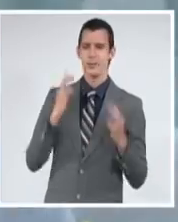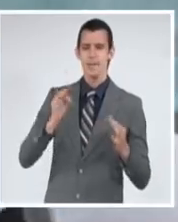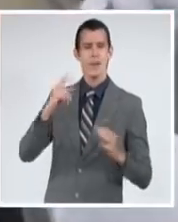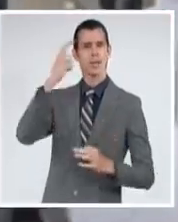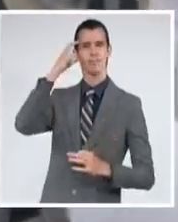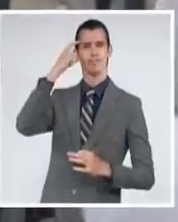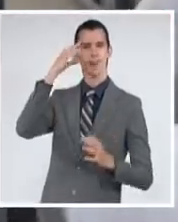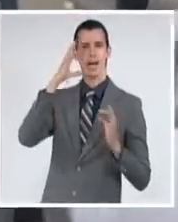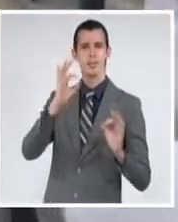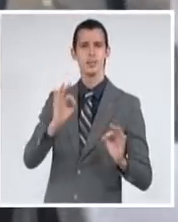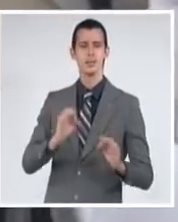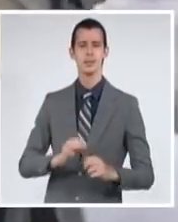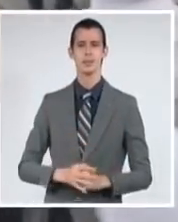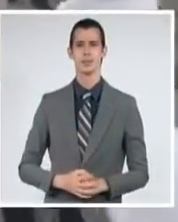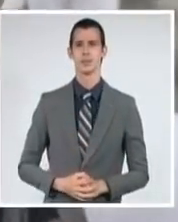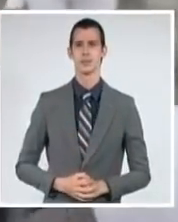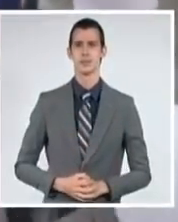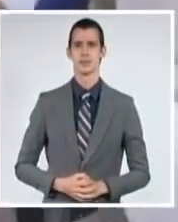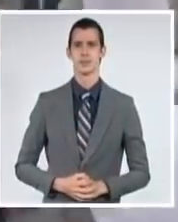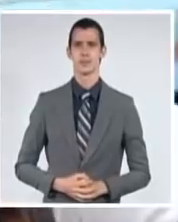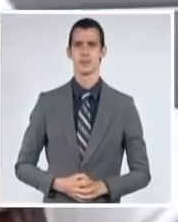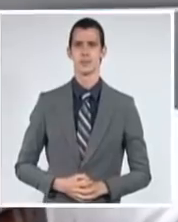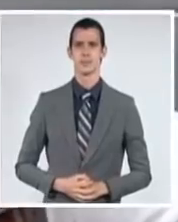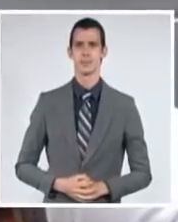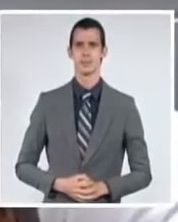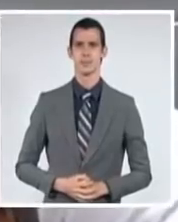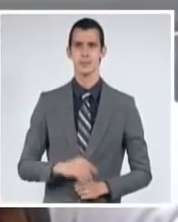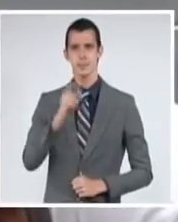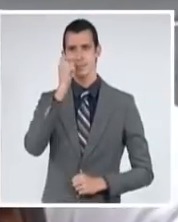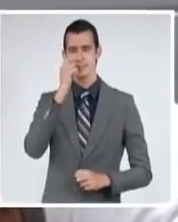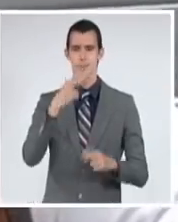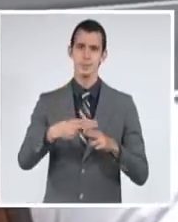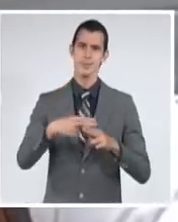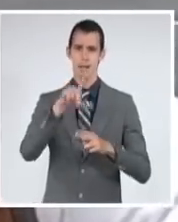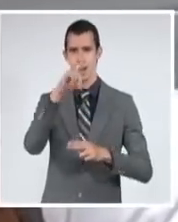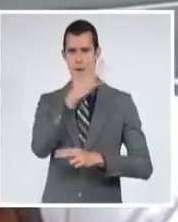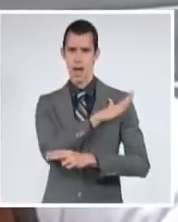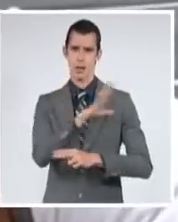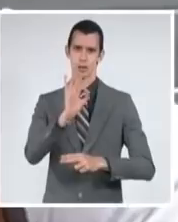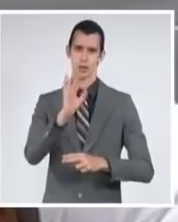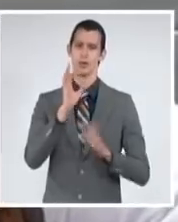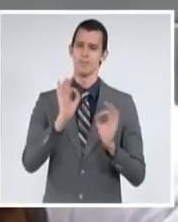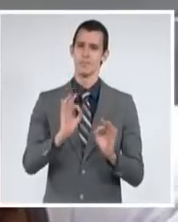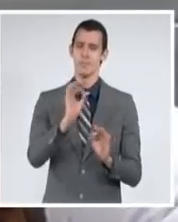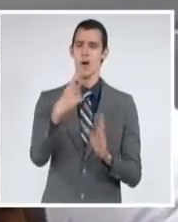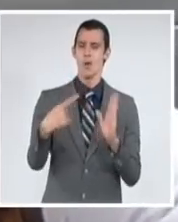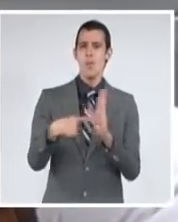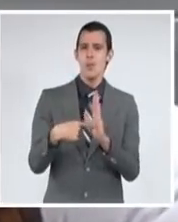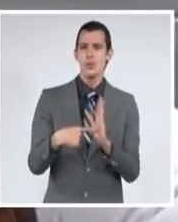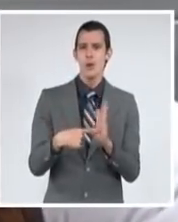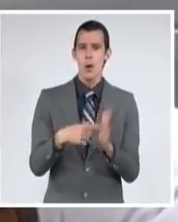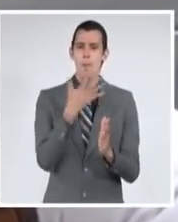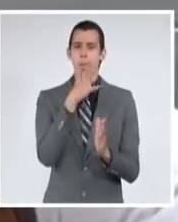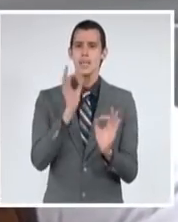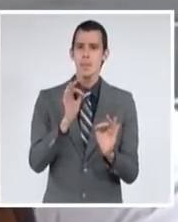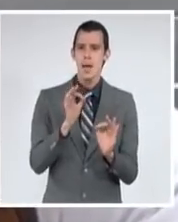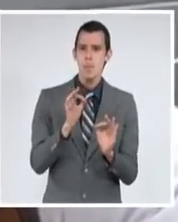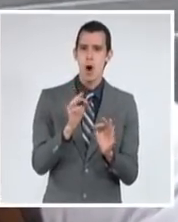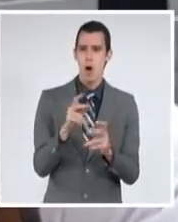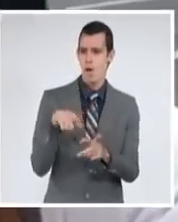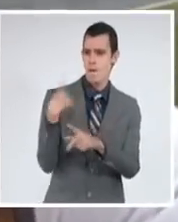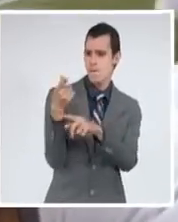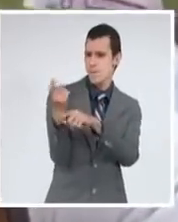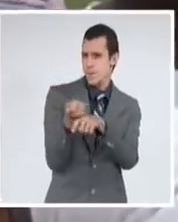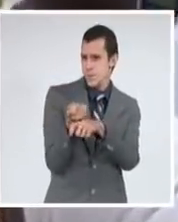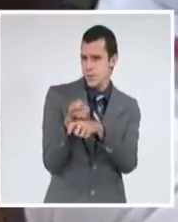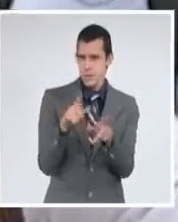ese pueblo. Lazo le hace honor a su nombre. Trabaja incansablemente para acercar a los pueblos y para crear conciencia en